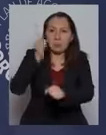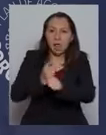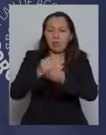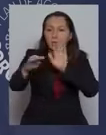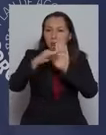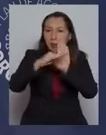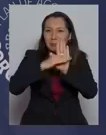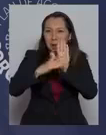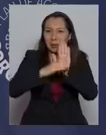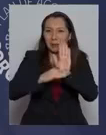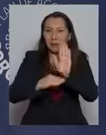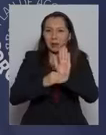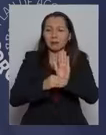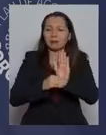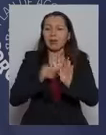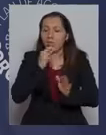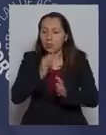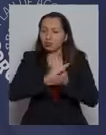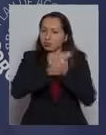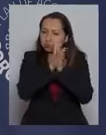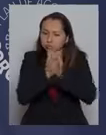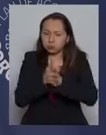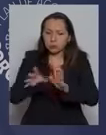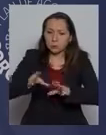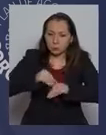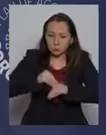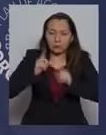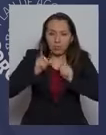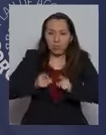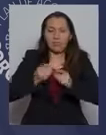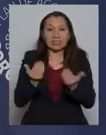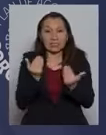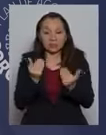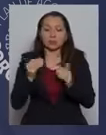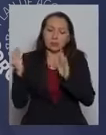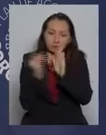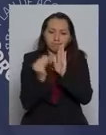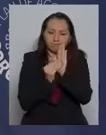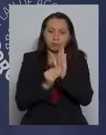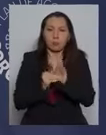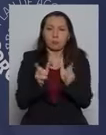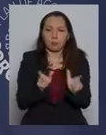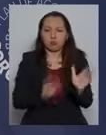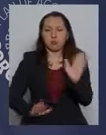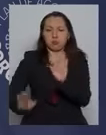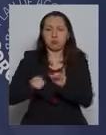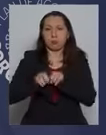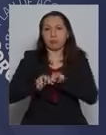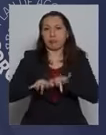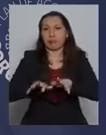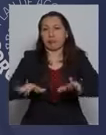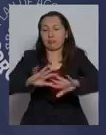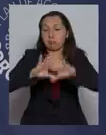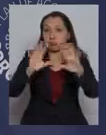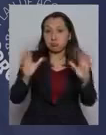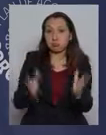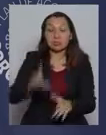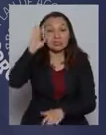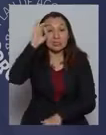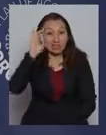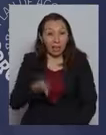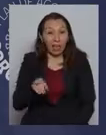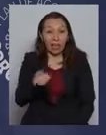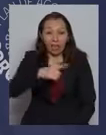ha instruido en seguir tomando todas las medidas que sean necesarias para contener una pandemia que sabemos que a